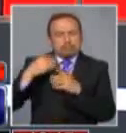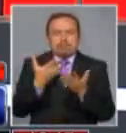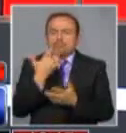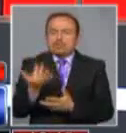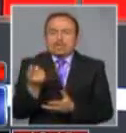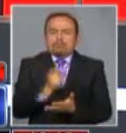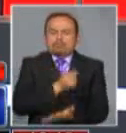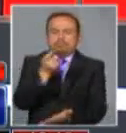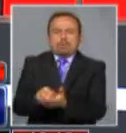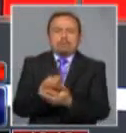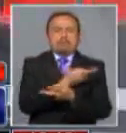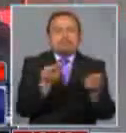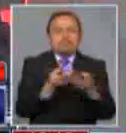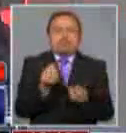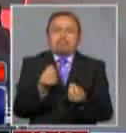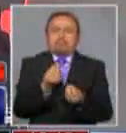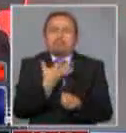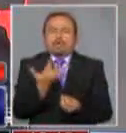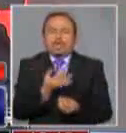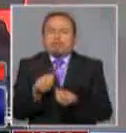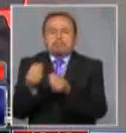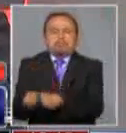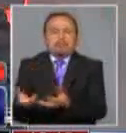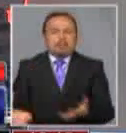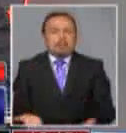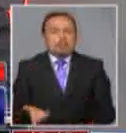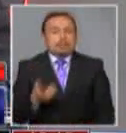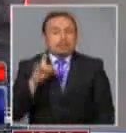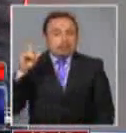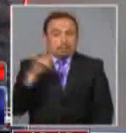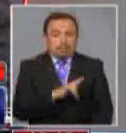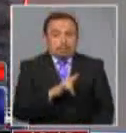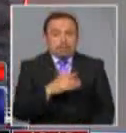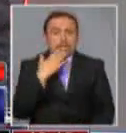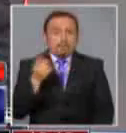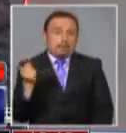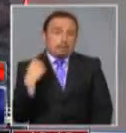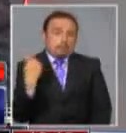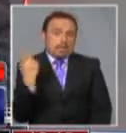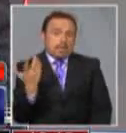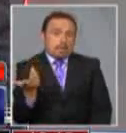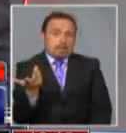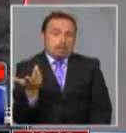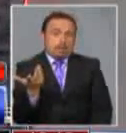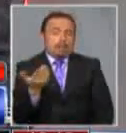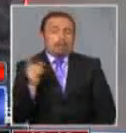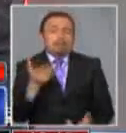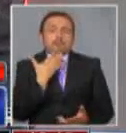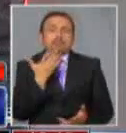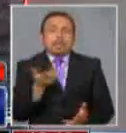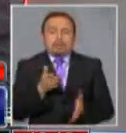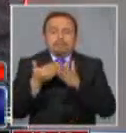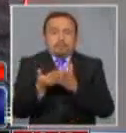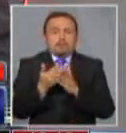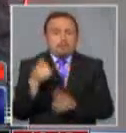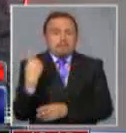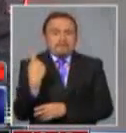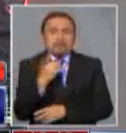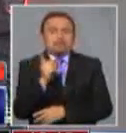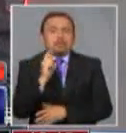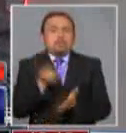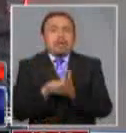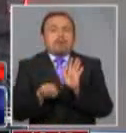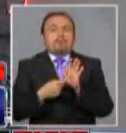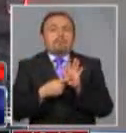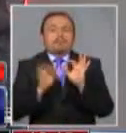financiamiento público porque los aviones también son privados y no pagan impuestos específicos los barcos también son privados y no